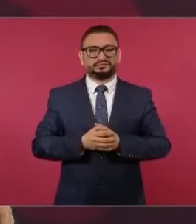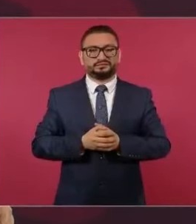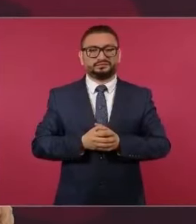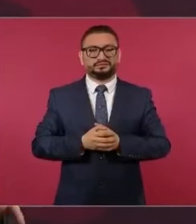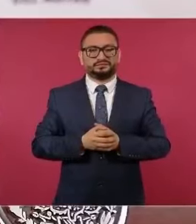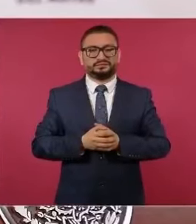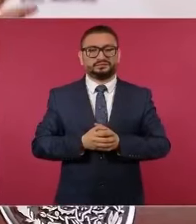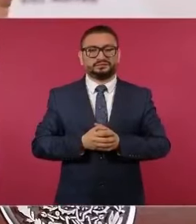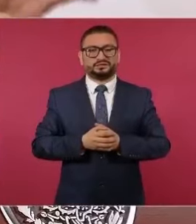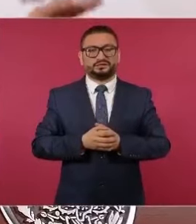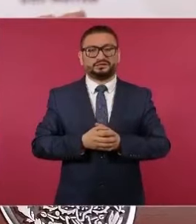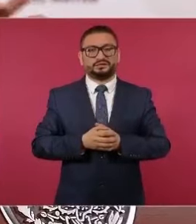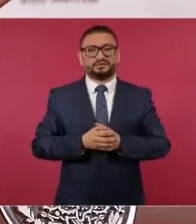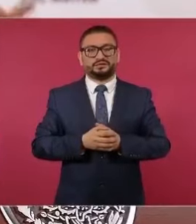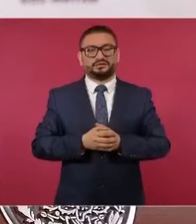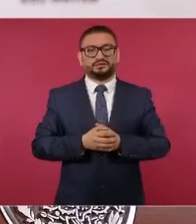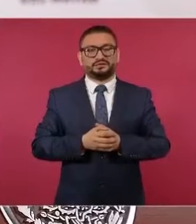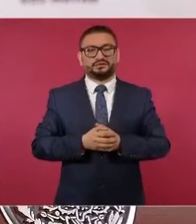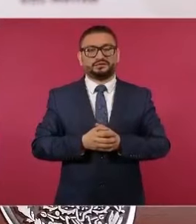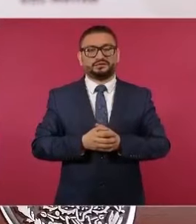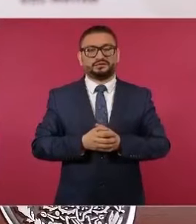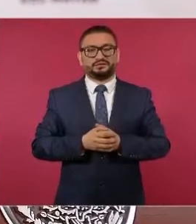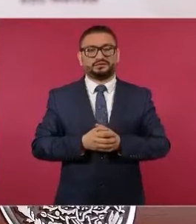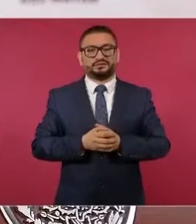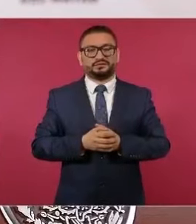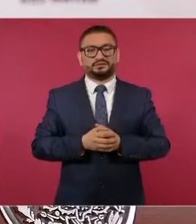este Ojalá y